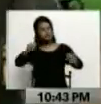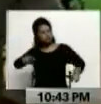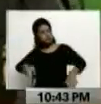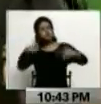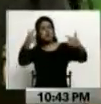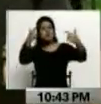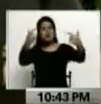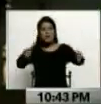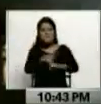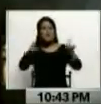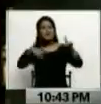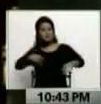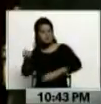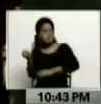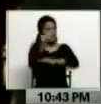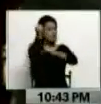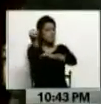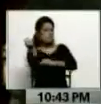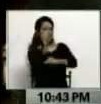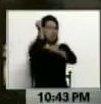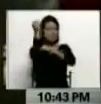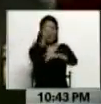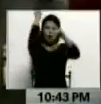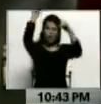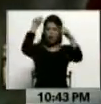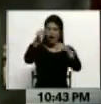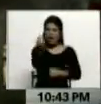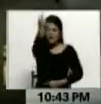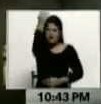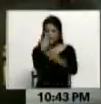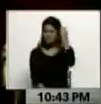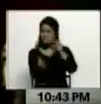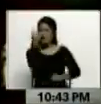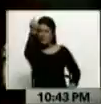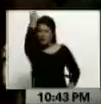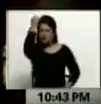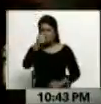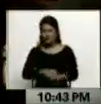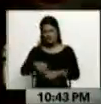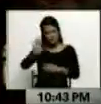cuchillo con ellos y siempre só Victorios porque nunca